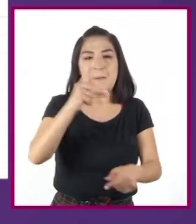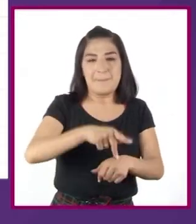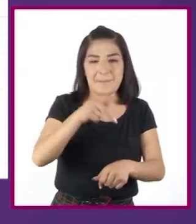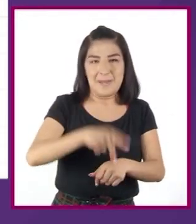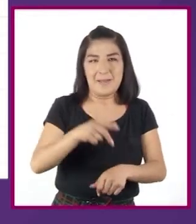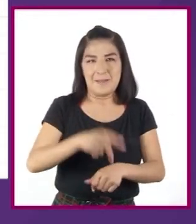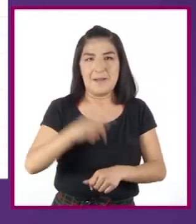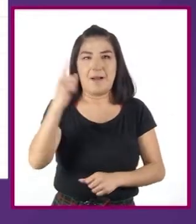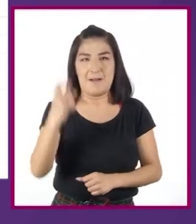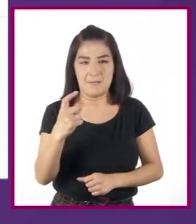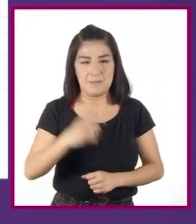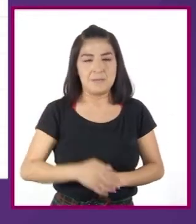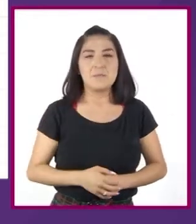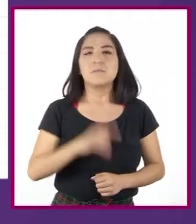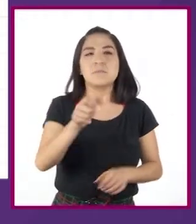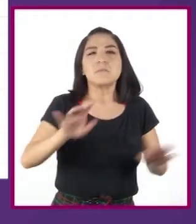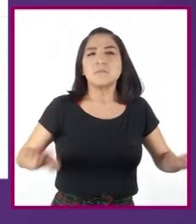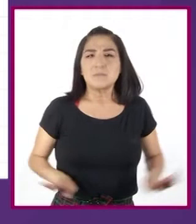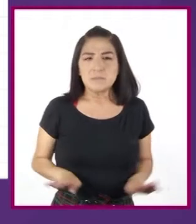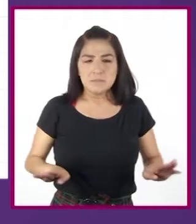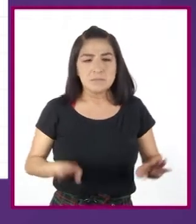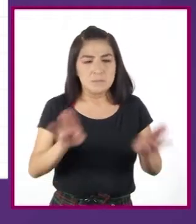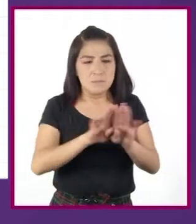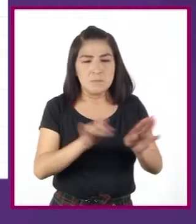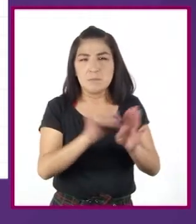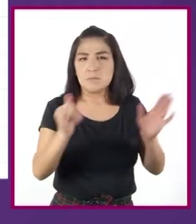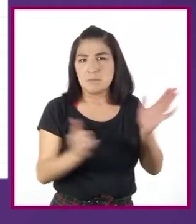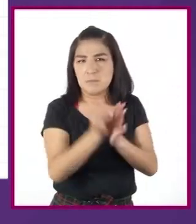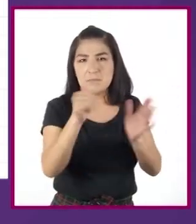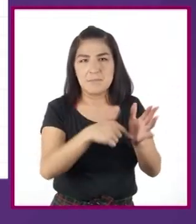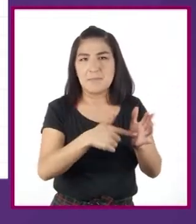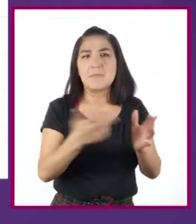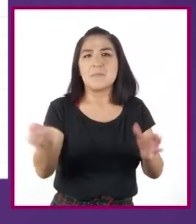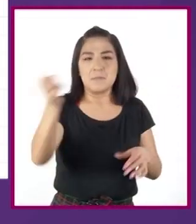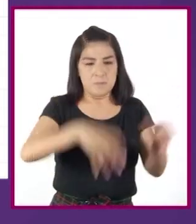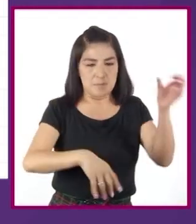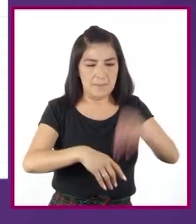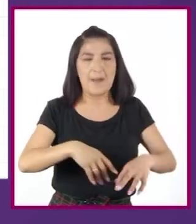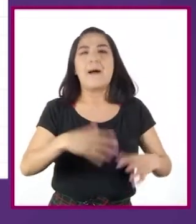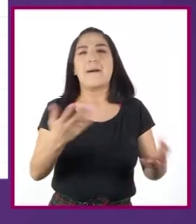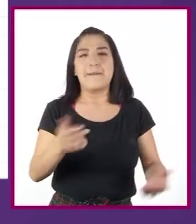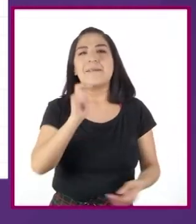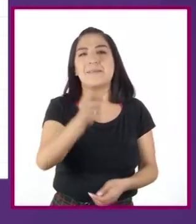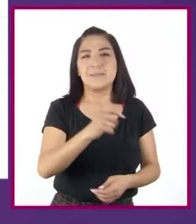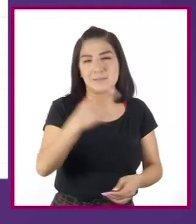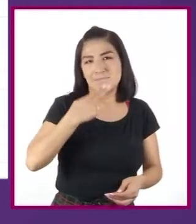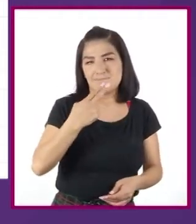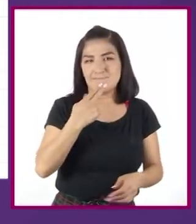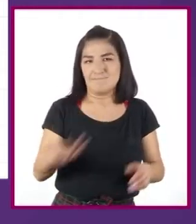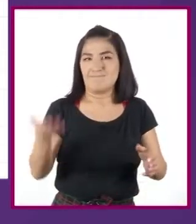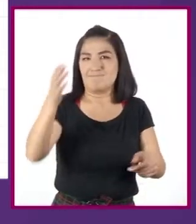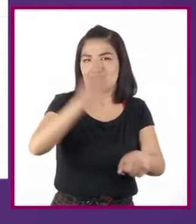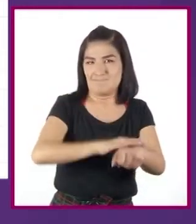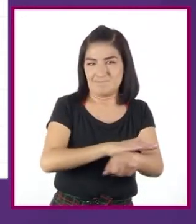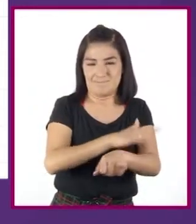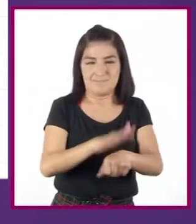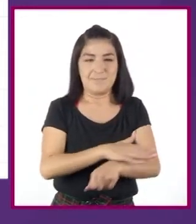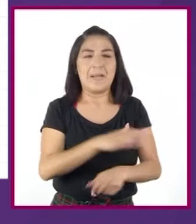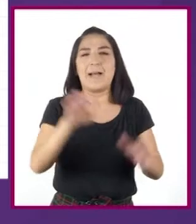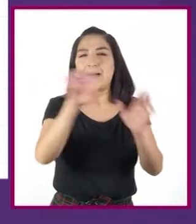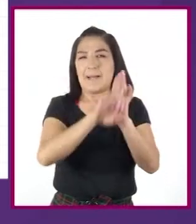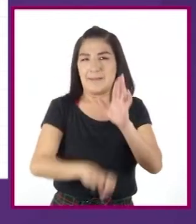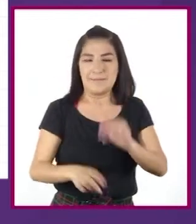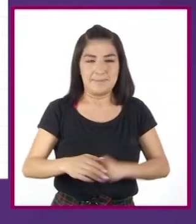aplicación y las características del concreto se determinan según el elemento en el cual será aplicado. Por